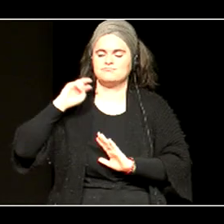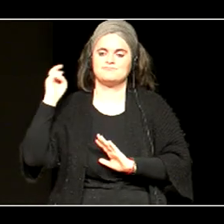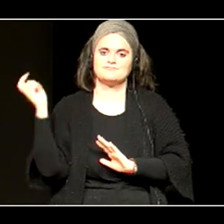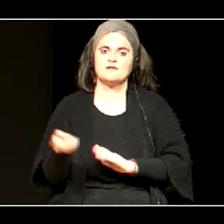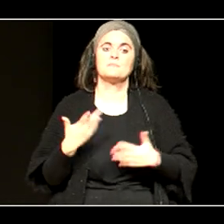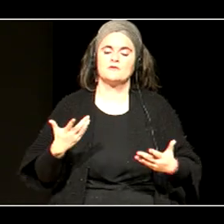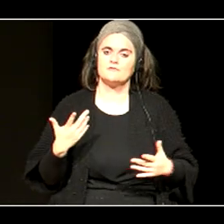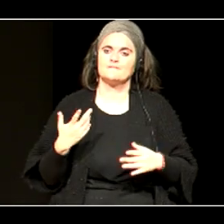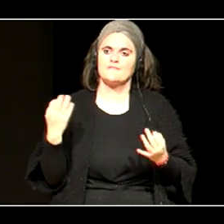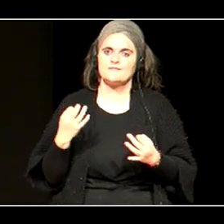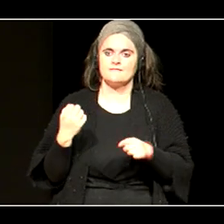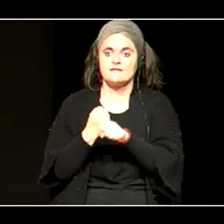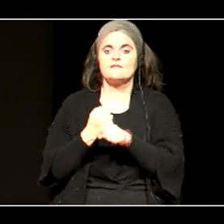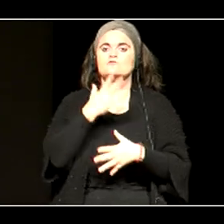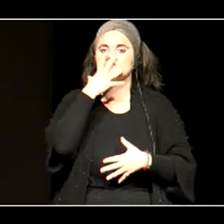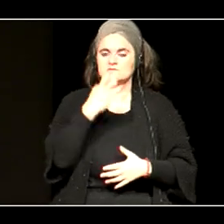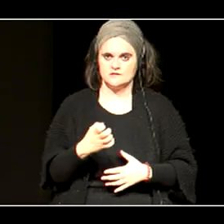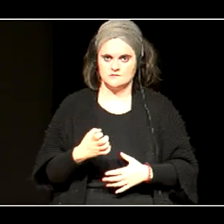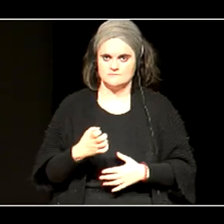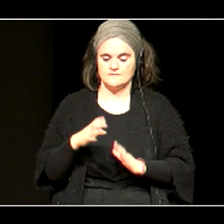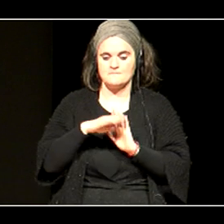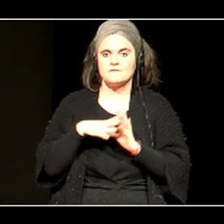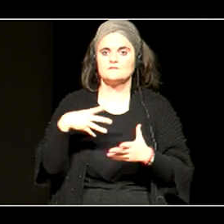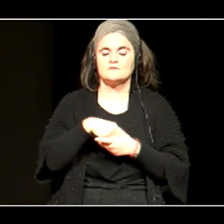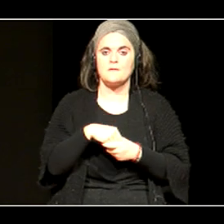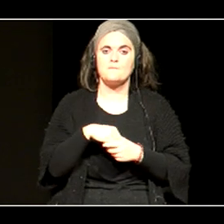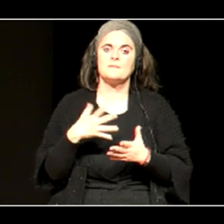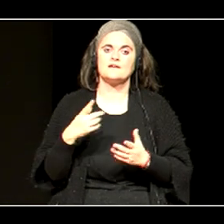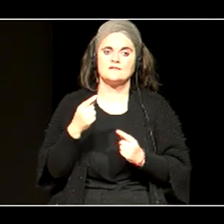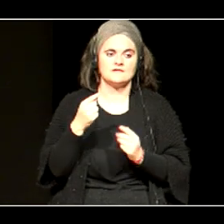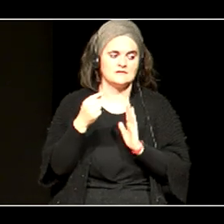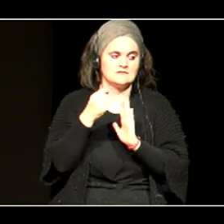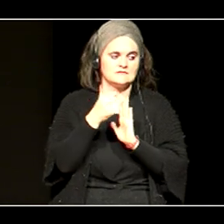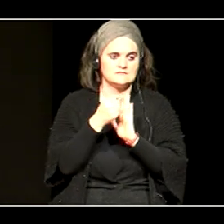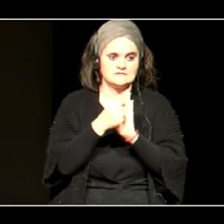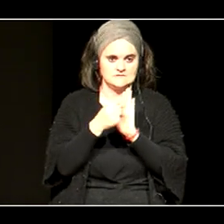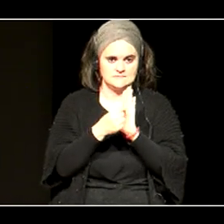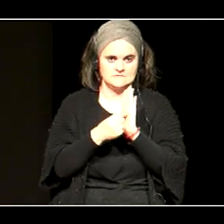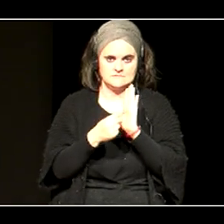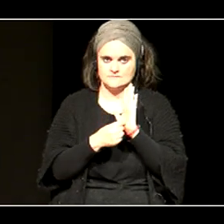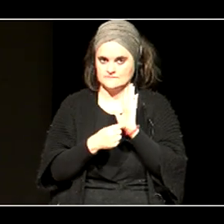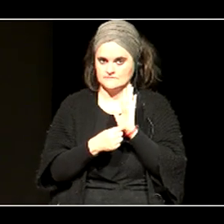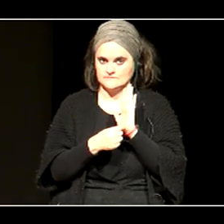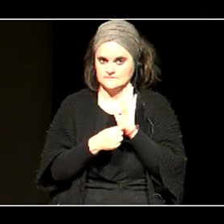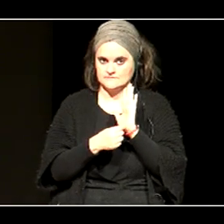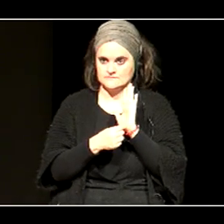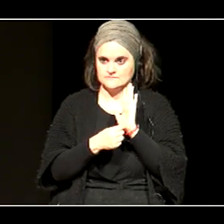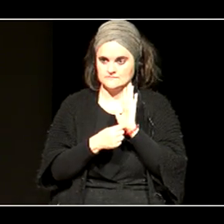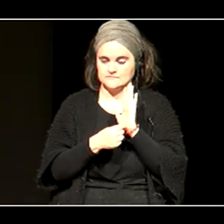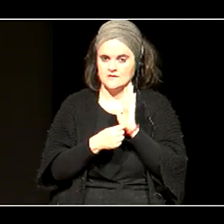muy serio en este plan de sistematizar indicadores de evaluación de impacto